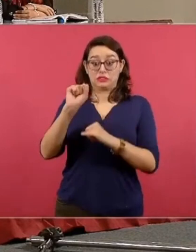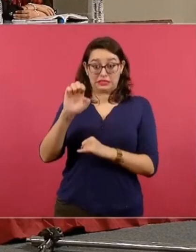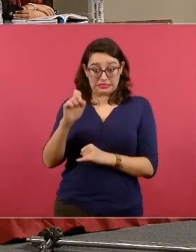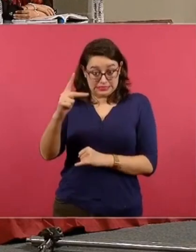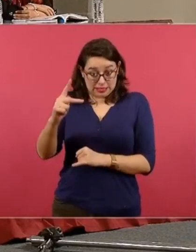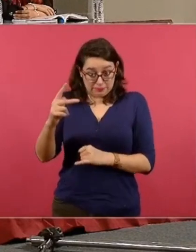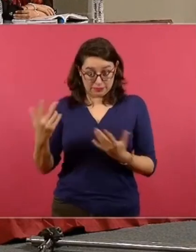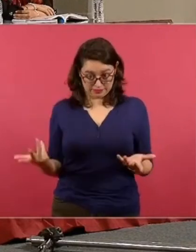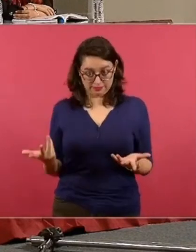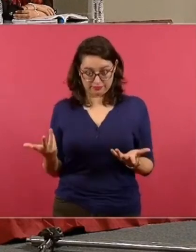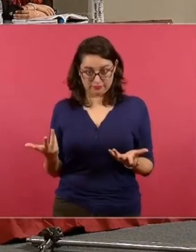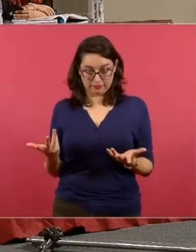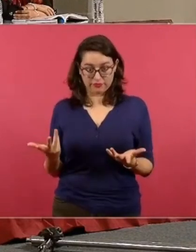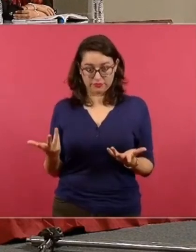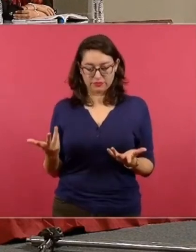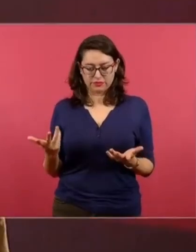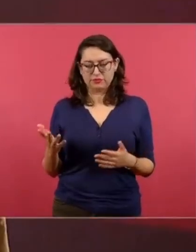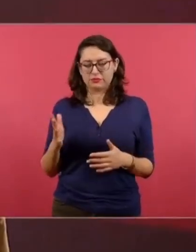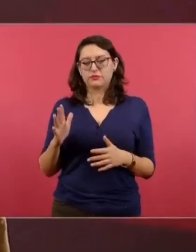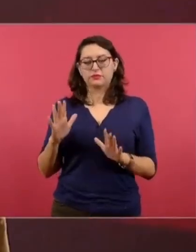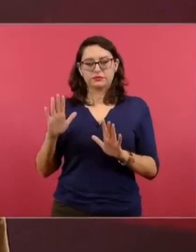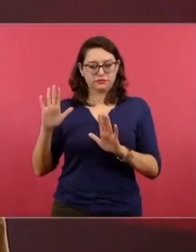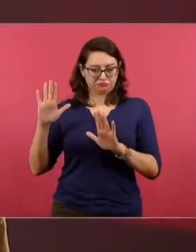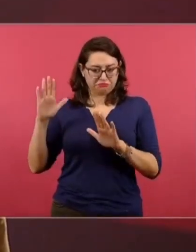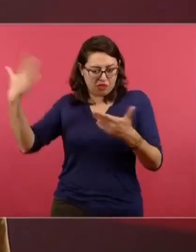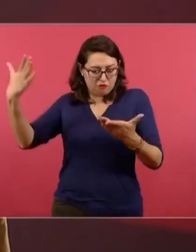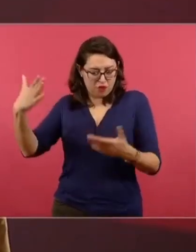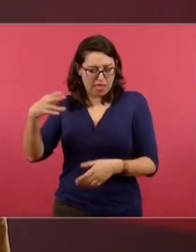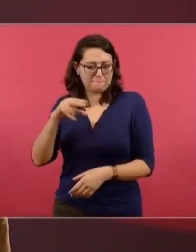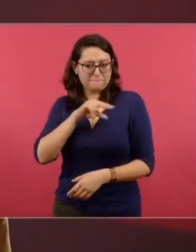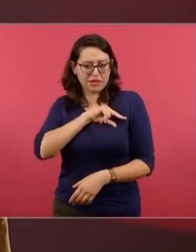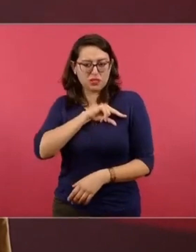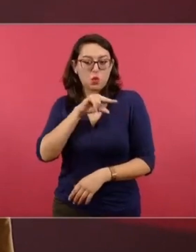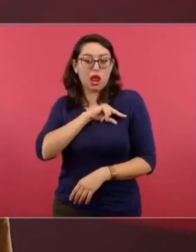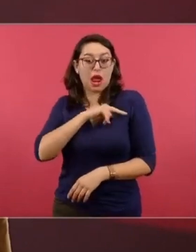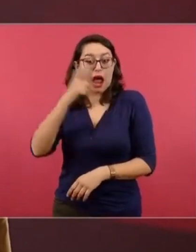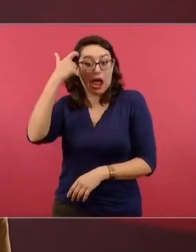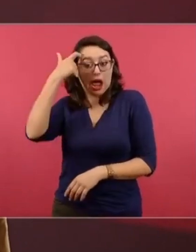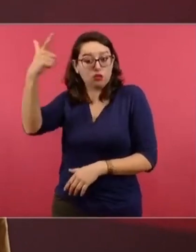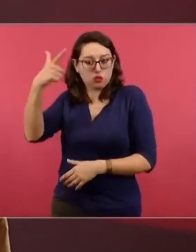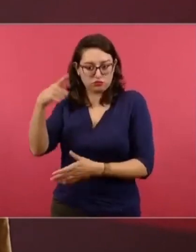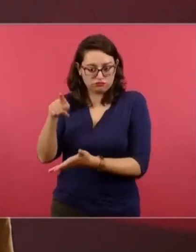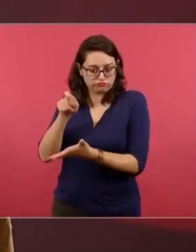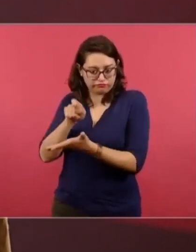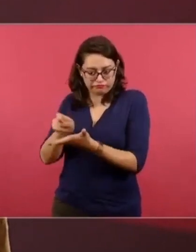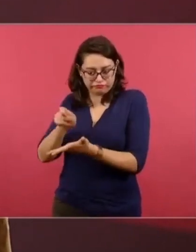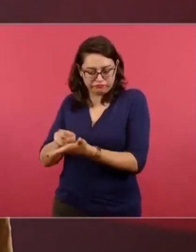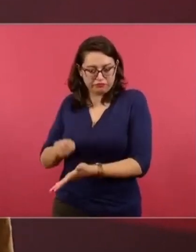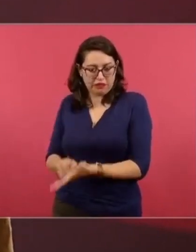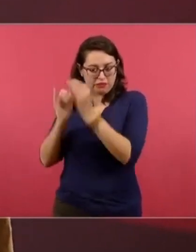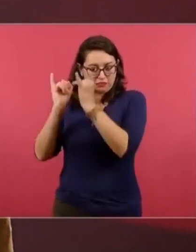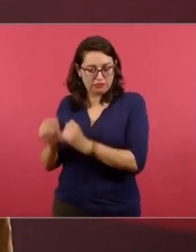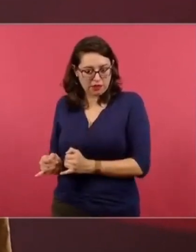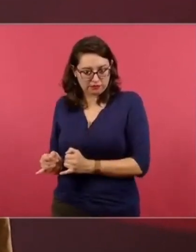firma los materiales educativos, como sí sucede en el sector privado y sucede en otros países. En el caso de la